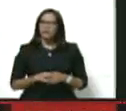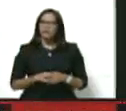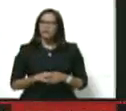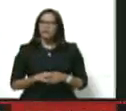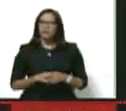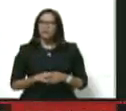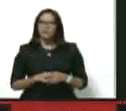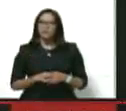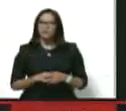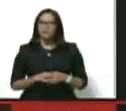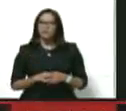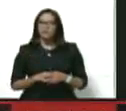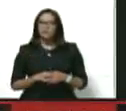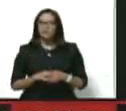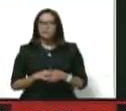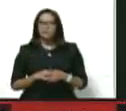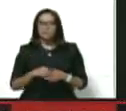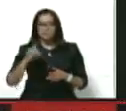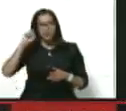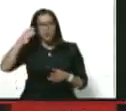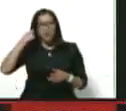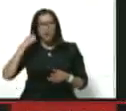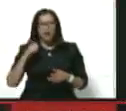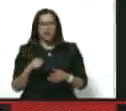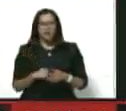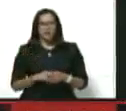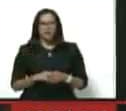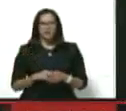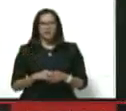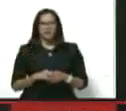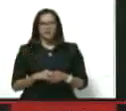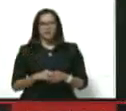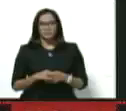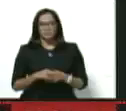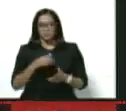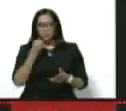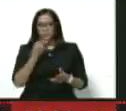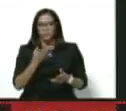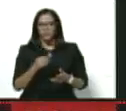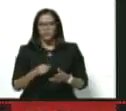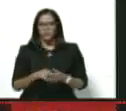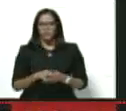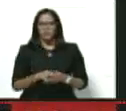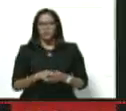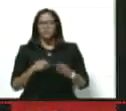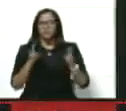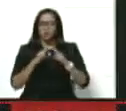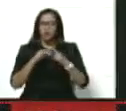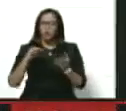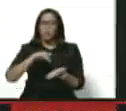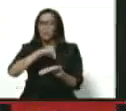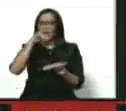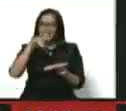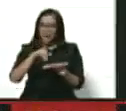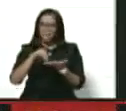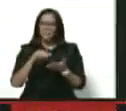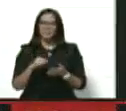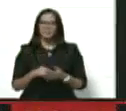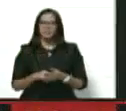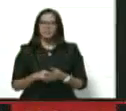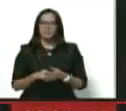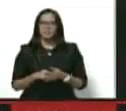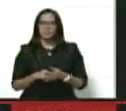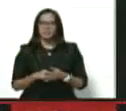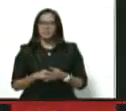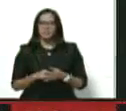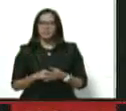La última vez que fuimos, ¿te acuerdas? Totalmente, sí. Bueno, yo dije, yo conozco Miami. Y él y yo hemos